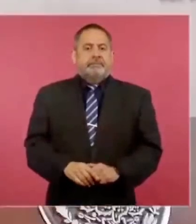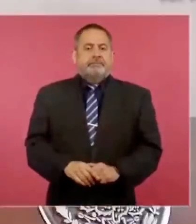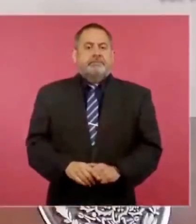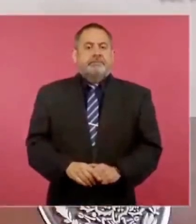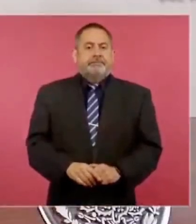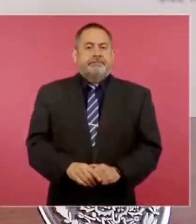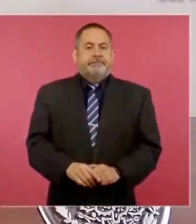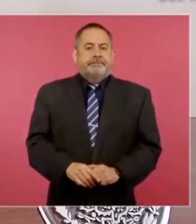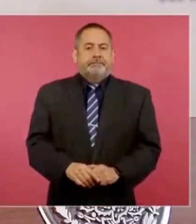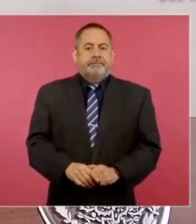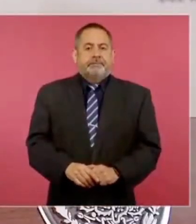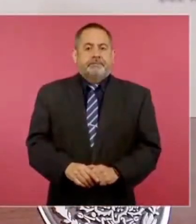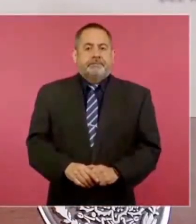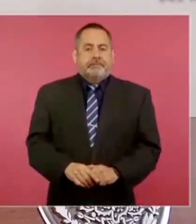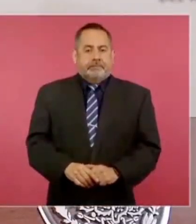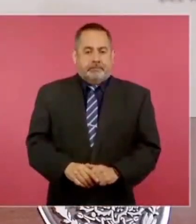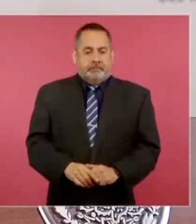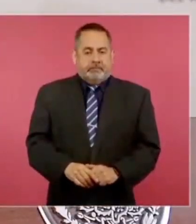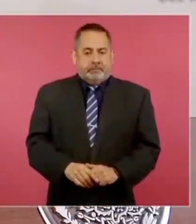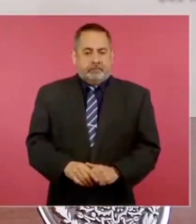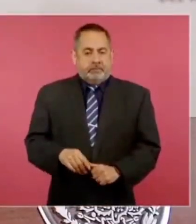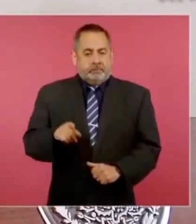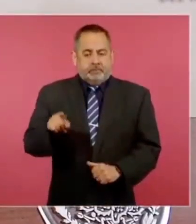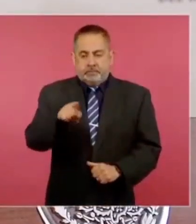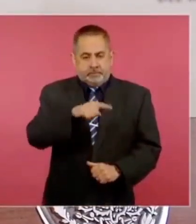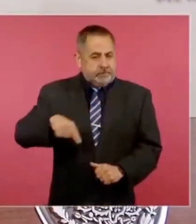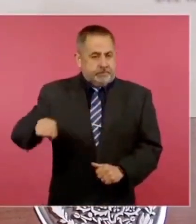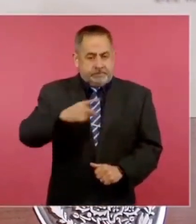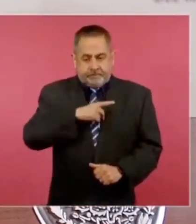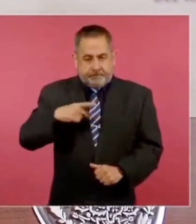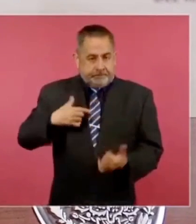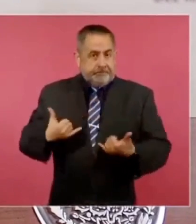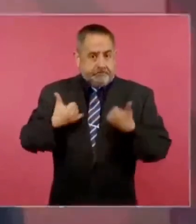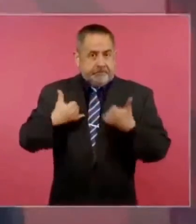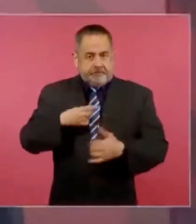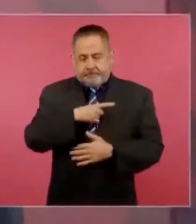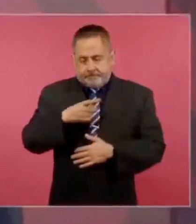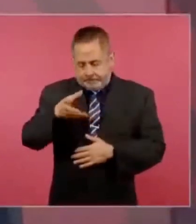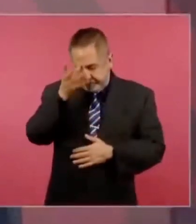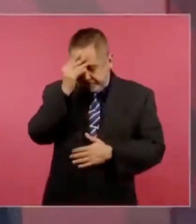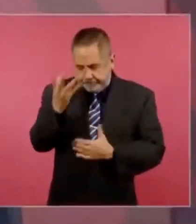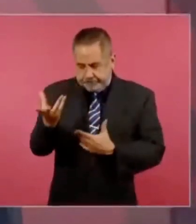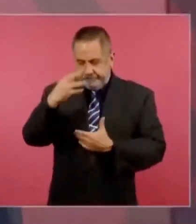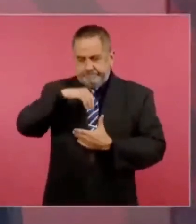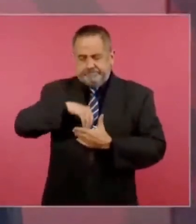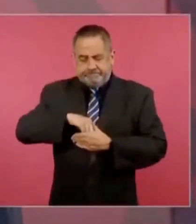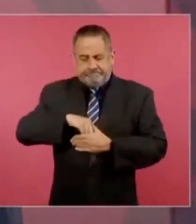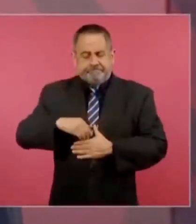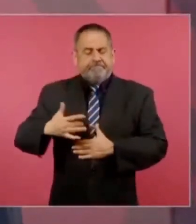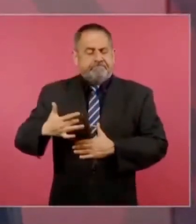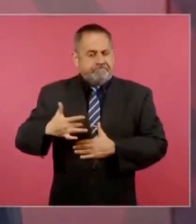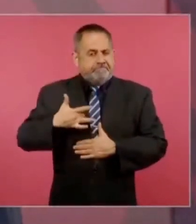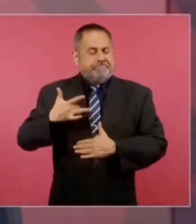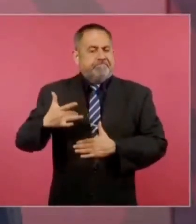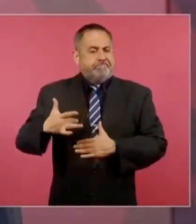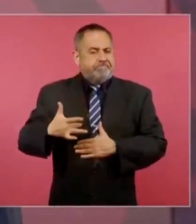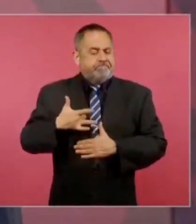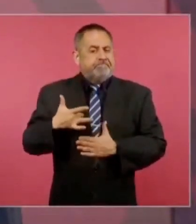Eso lo tienen que internalizar los jóvenes.